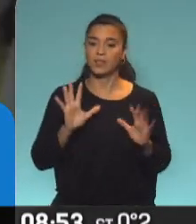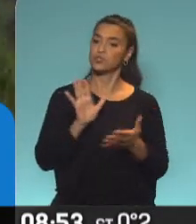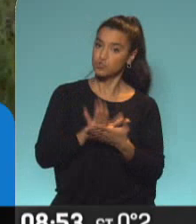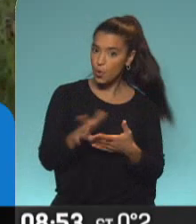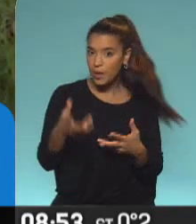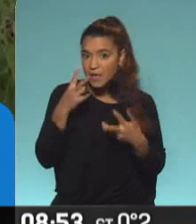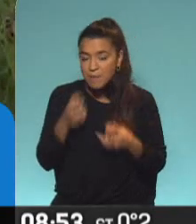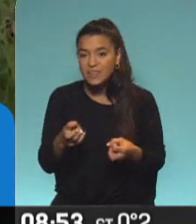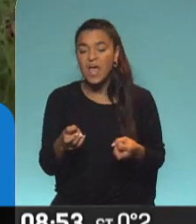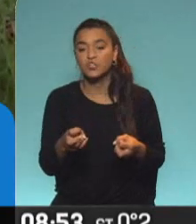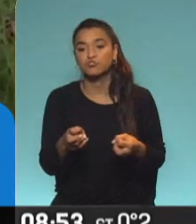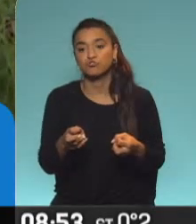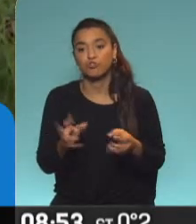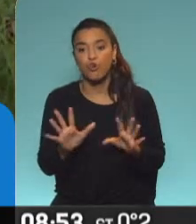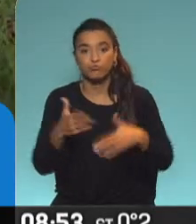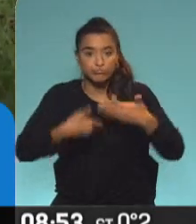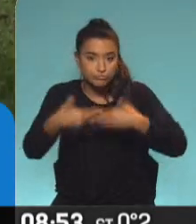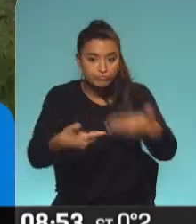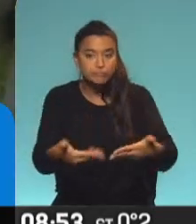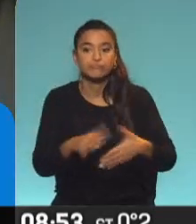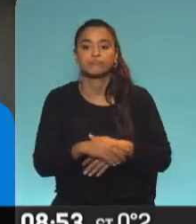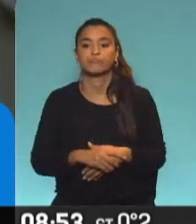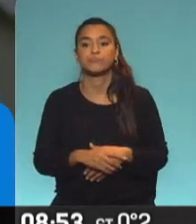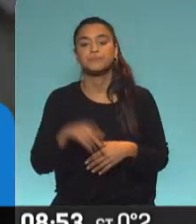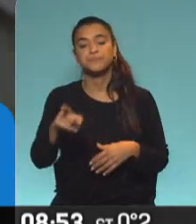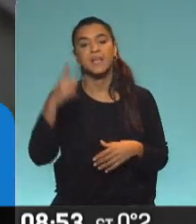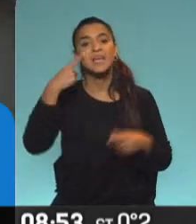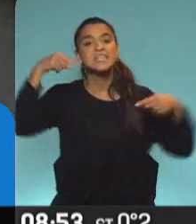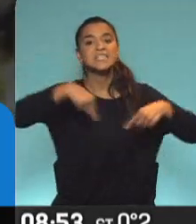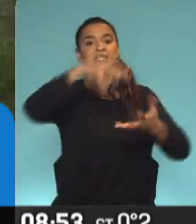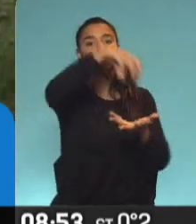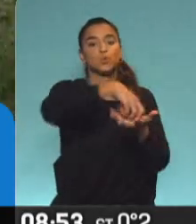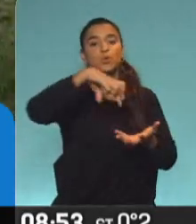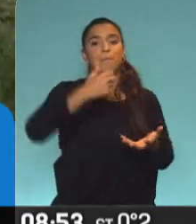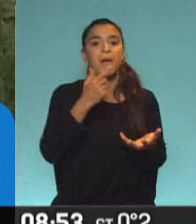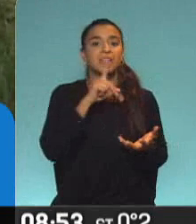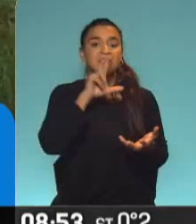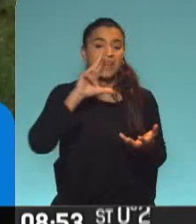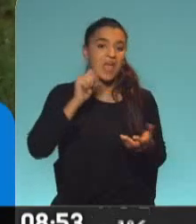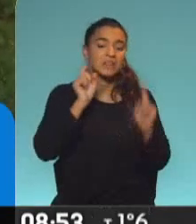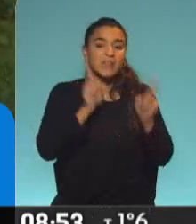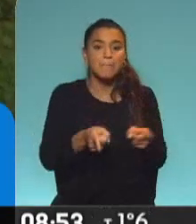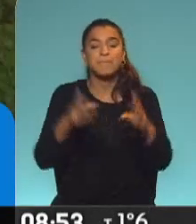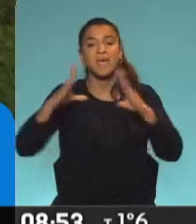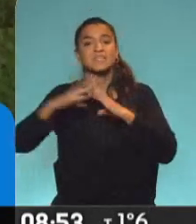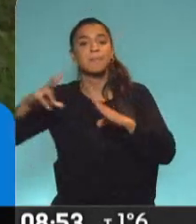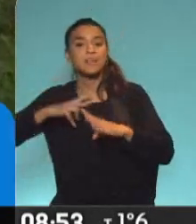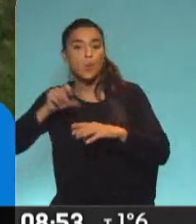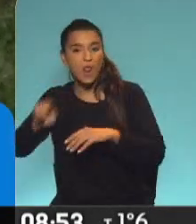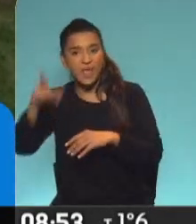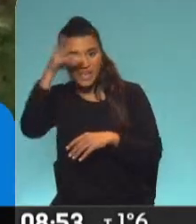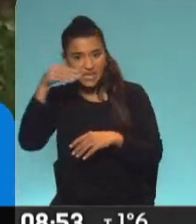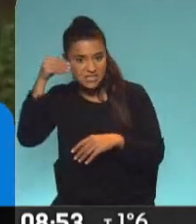la investigación que se siguió adelante en el Instituto Patria y también en el domicilio particular de